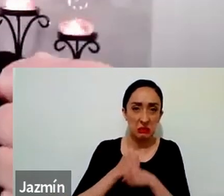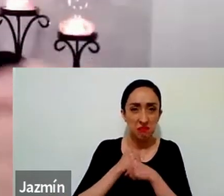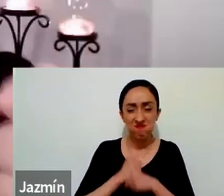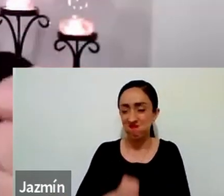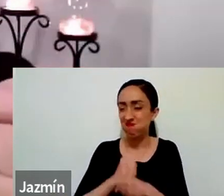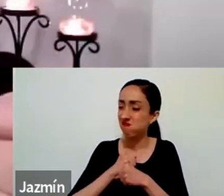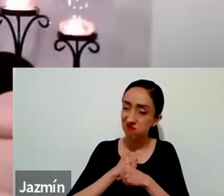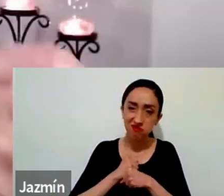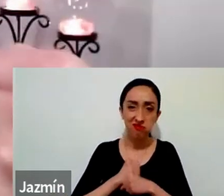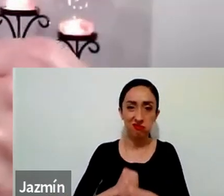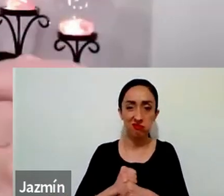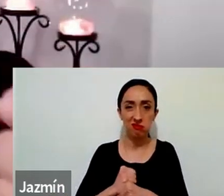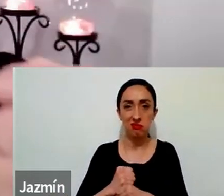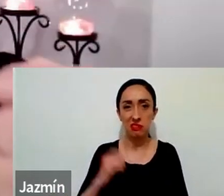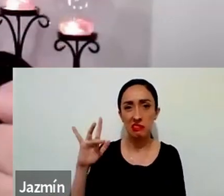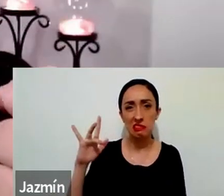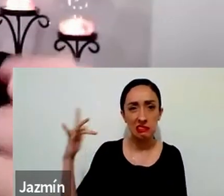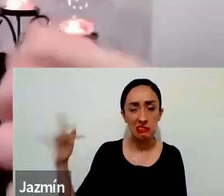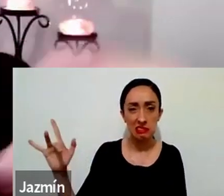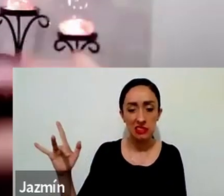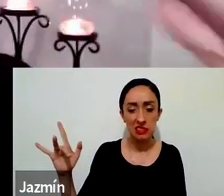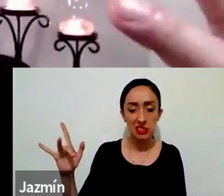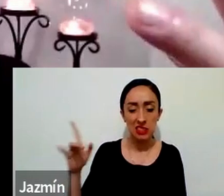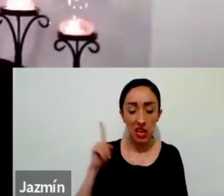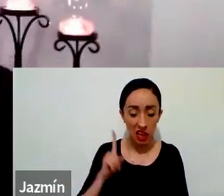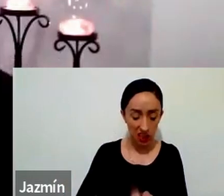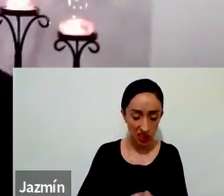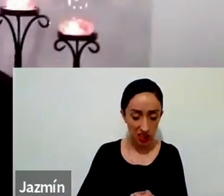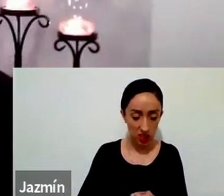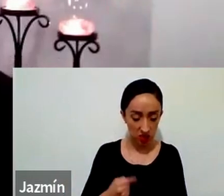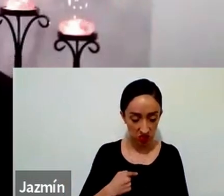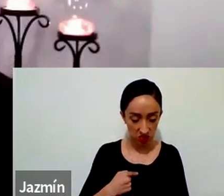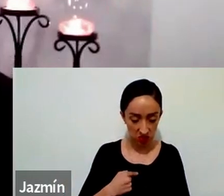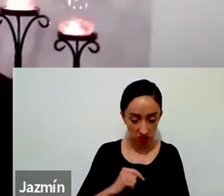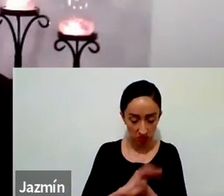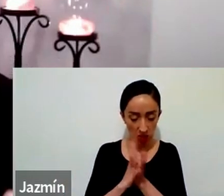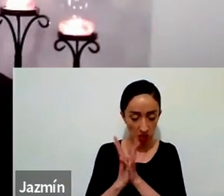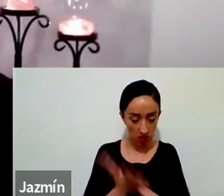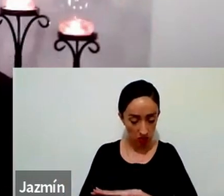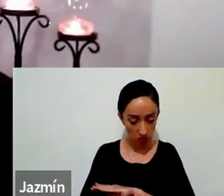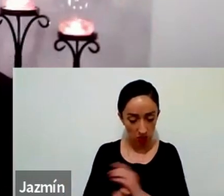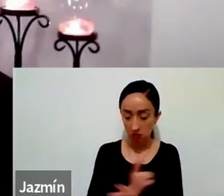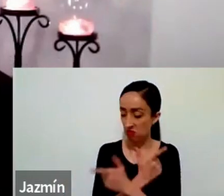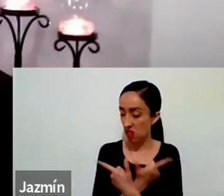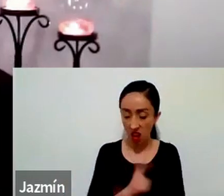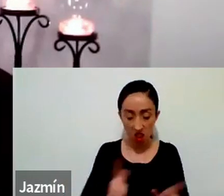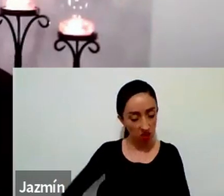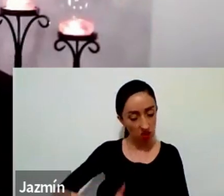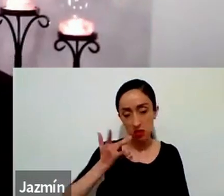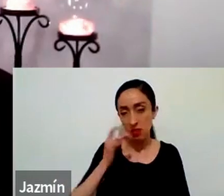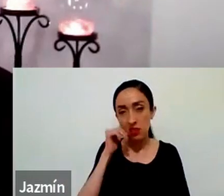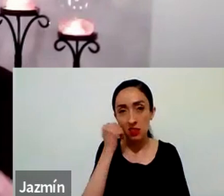crear un espacio de libertad decidir su respuesta y entonces pues aquí esta práctica